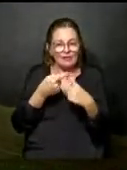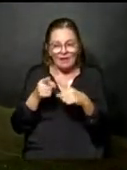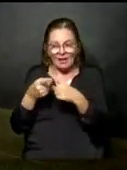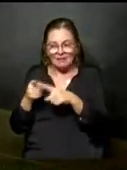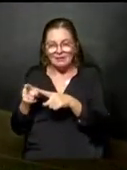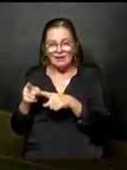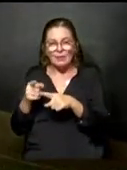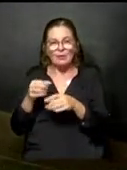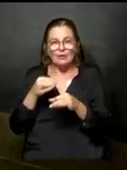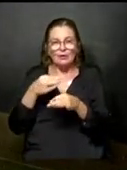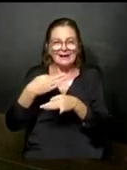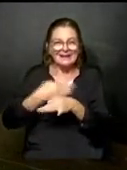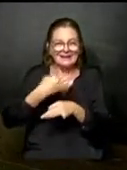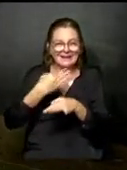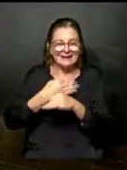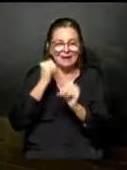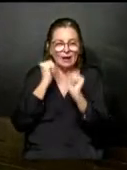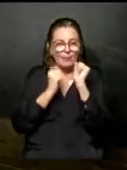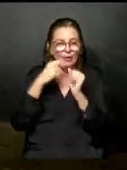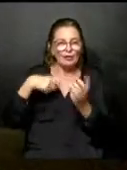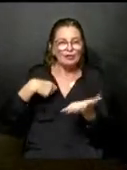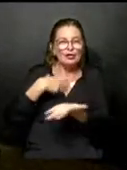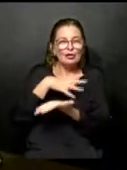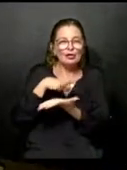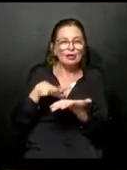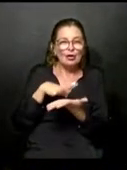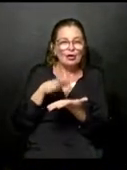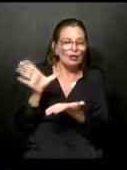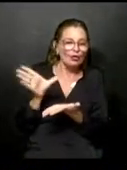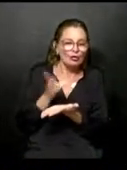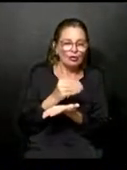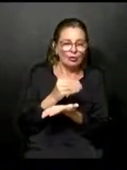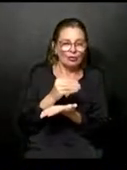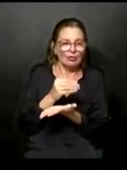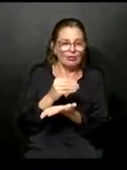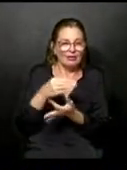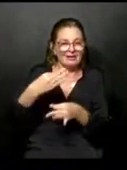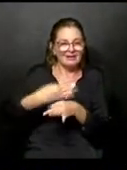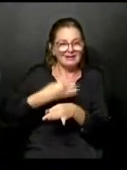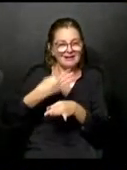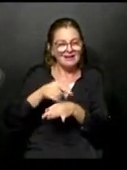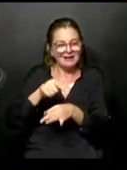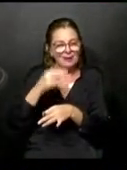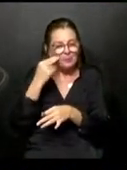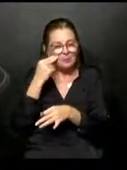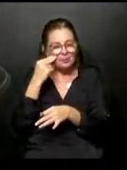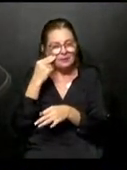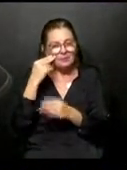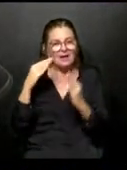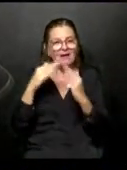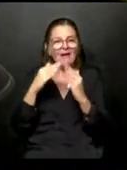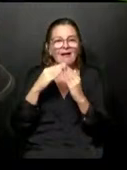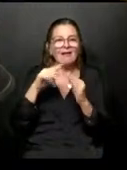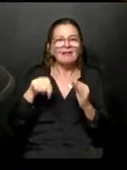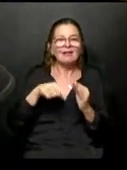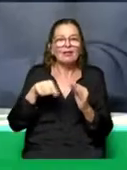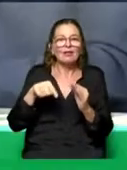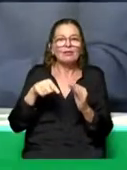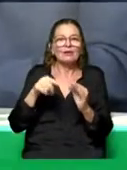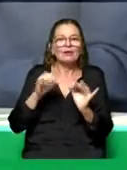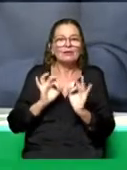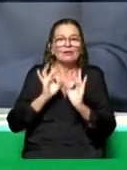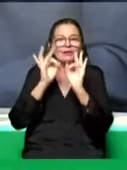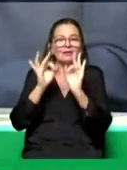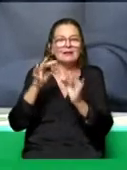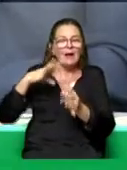nos enseñan los economistas, sociólogos, antropólogos, ahí tenemos dificultades. En hogares donde no se alcanzan